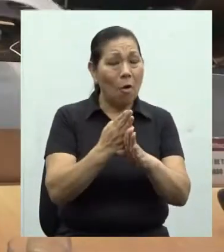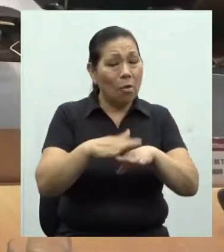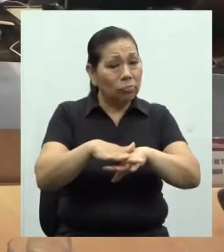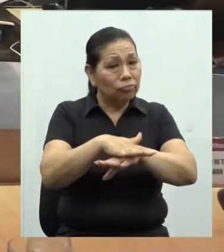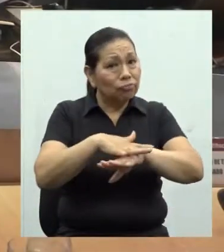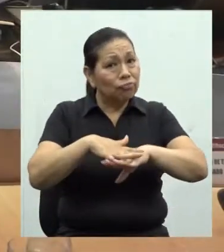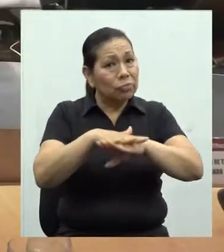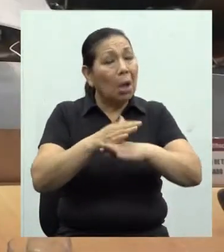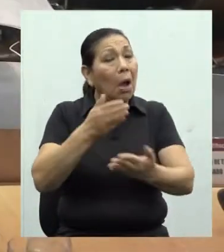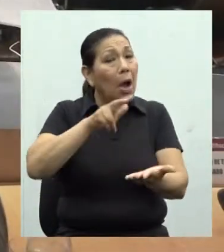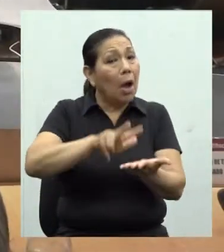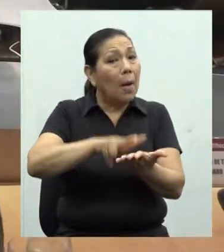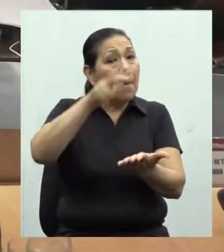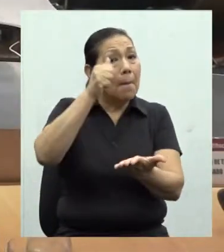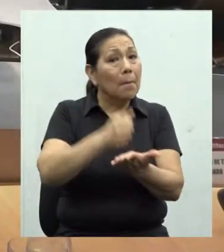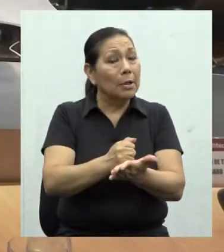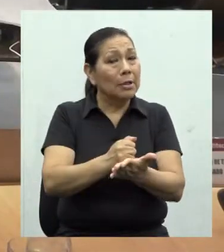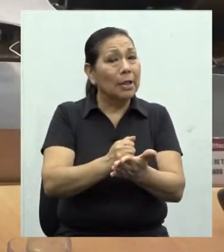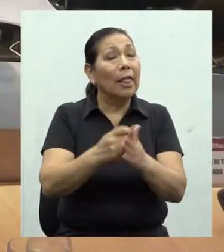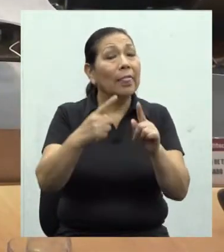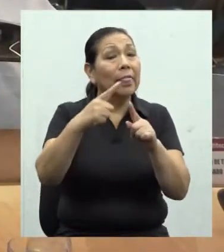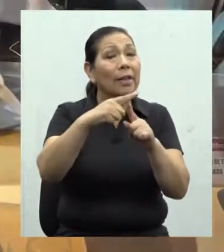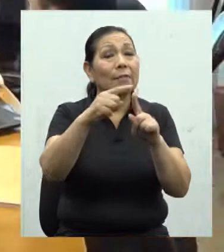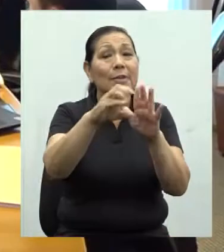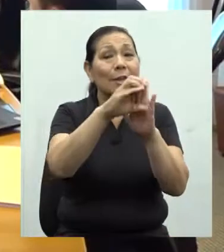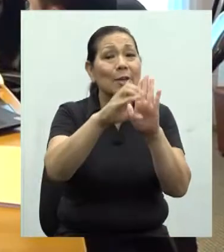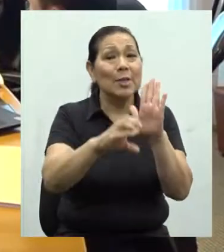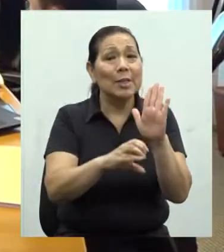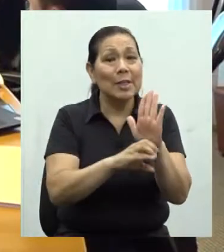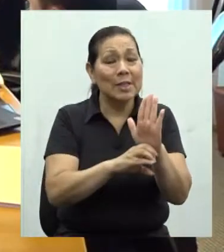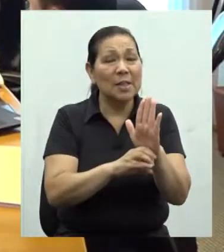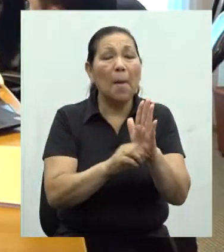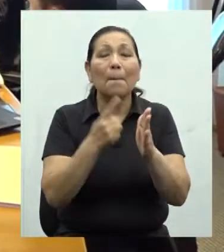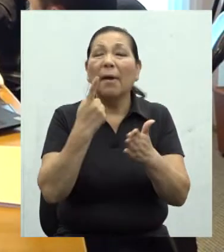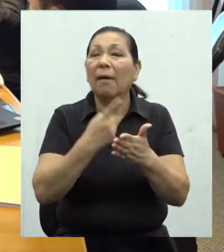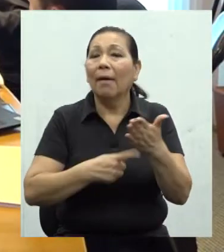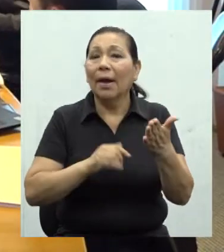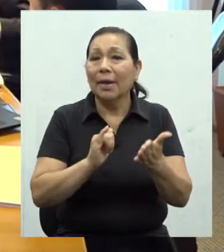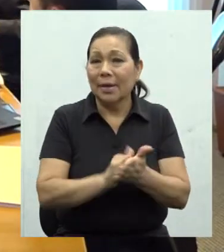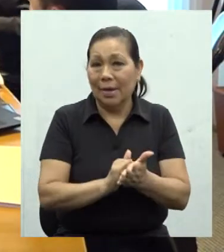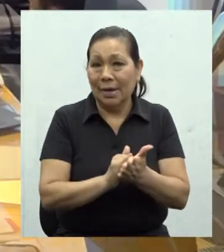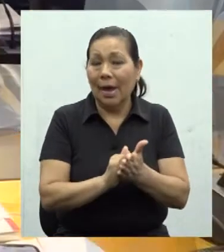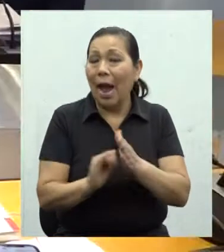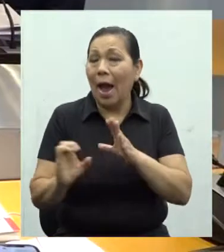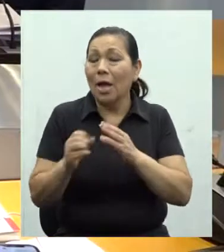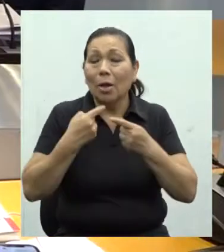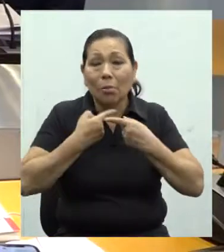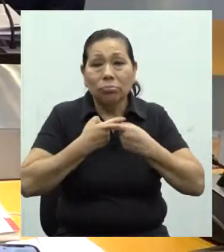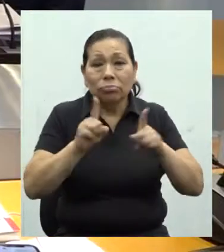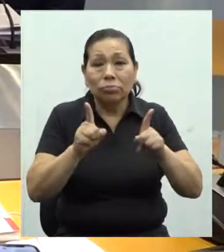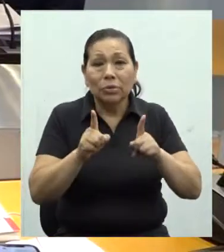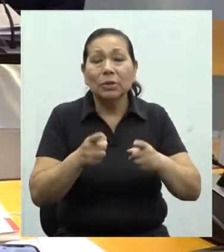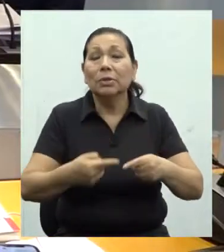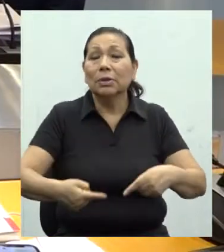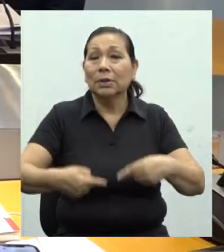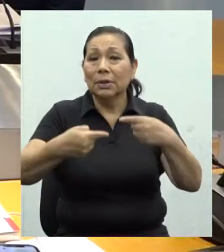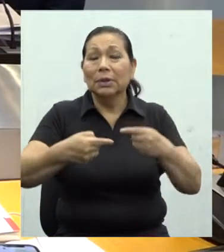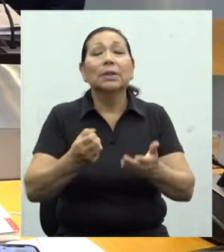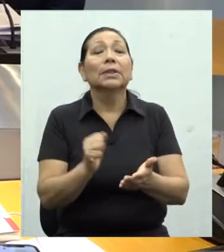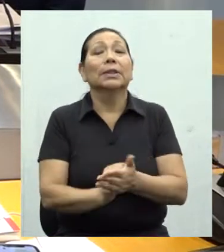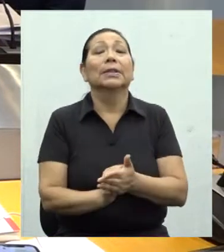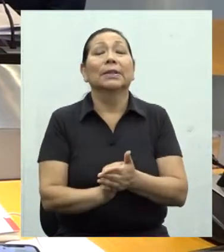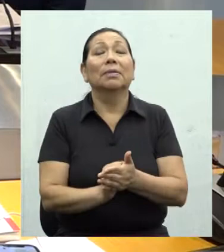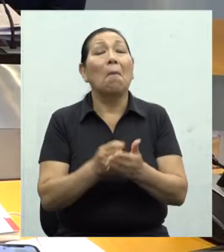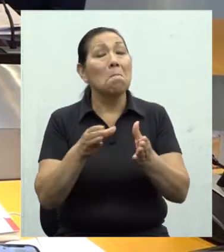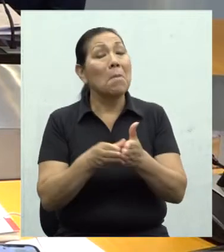plan piloto aprobado por el Pleno del Tribunal Constitucional, con la finalidad de hacer públicas las deliberaciones de